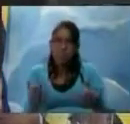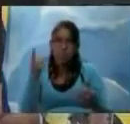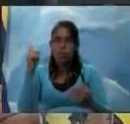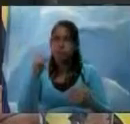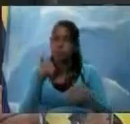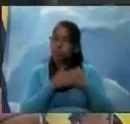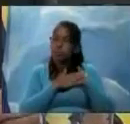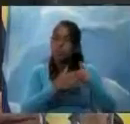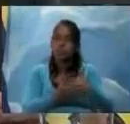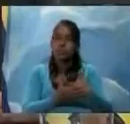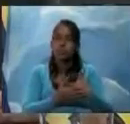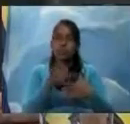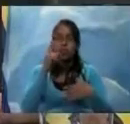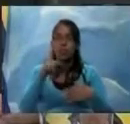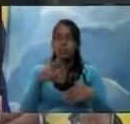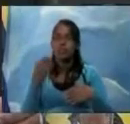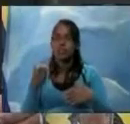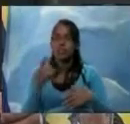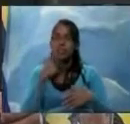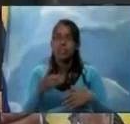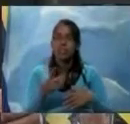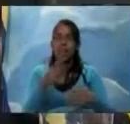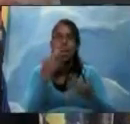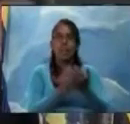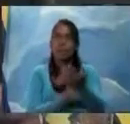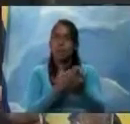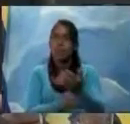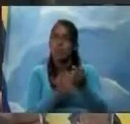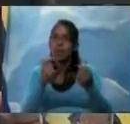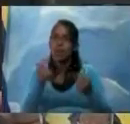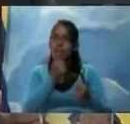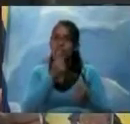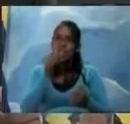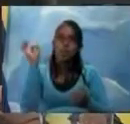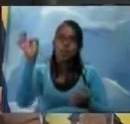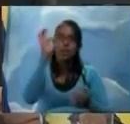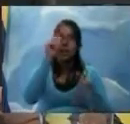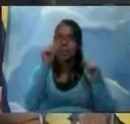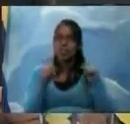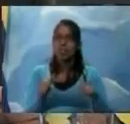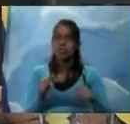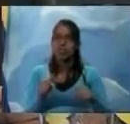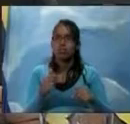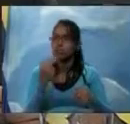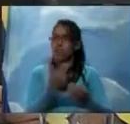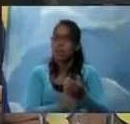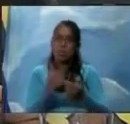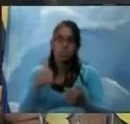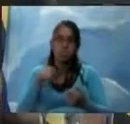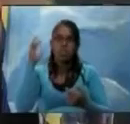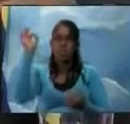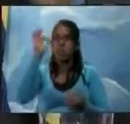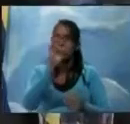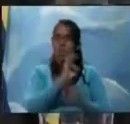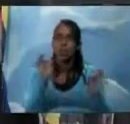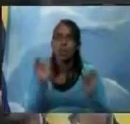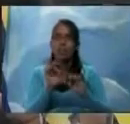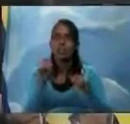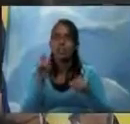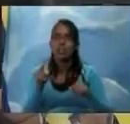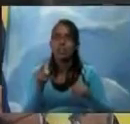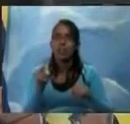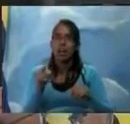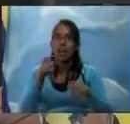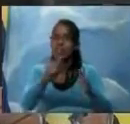no producen. Por eso usted le dice: hermano, ¿a quién le predicaste hoy? No, hermano, yo no le prediqué hoy. ¿Y este mes